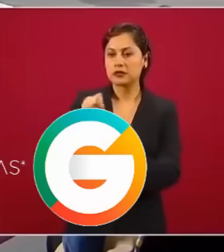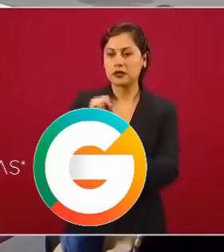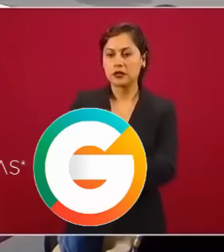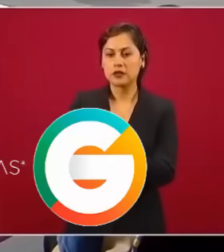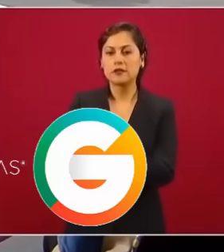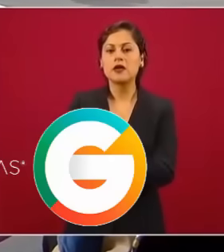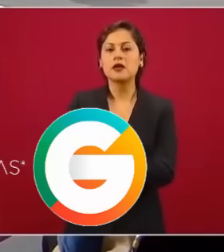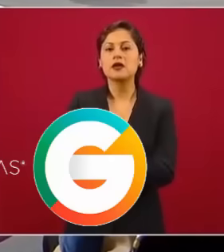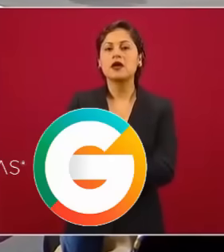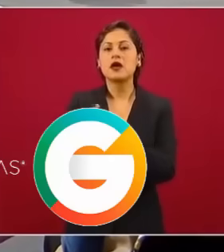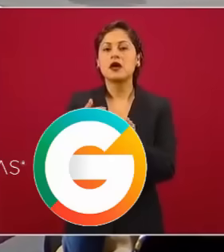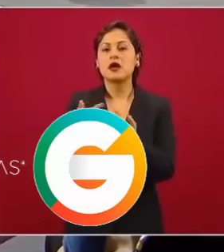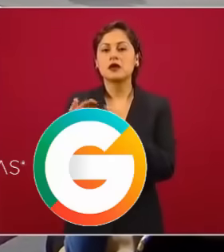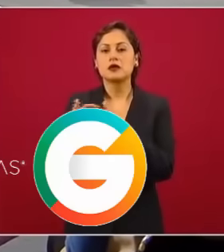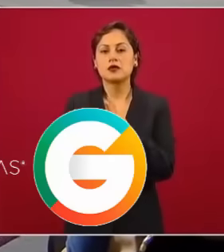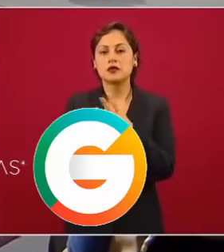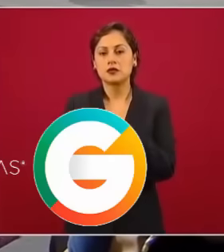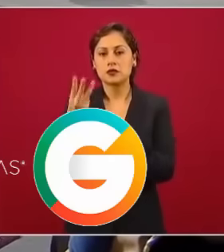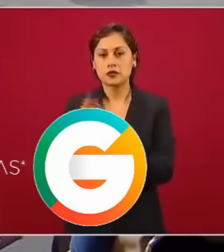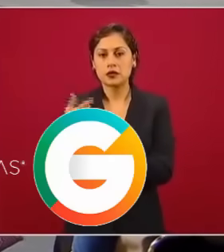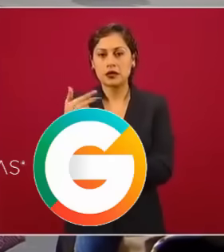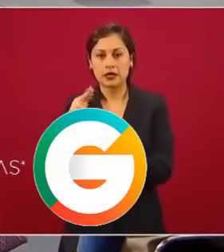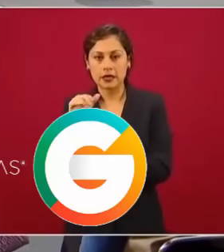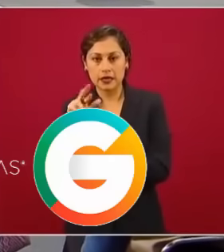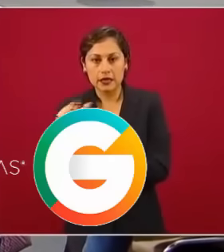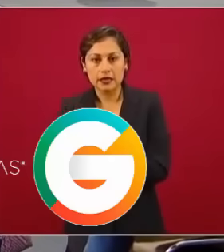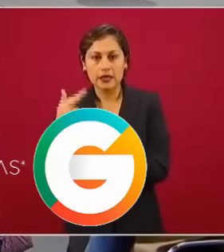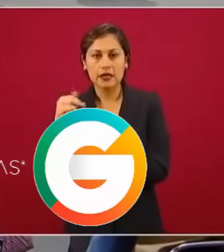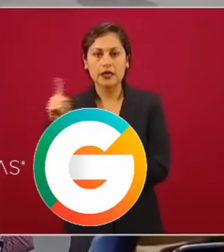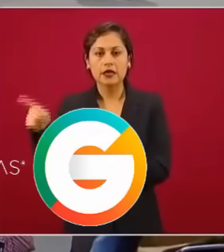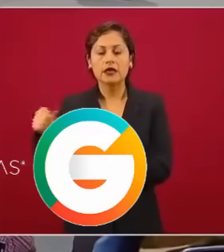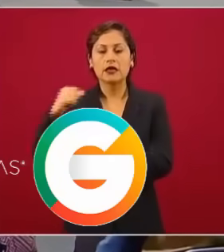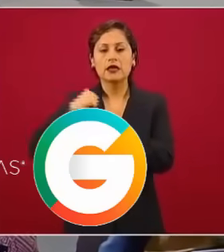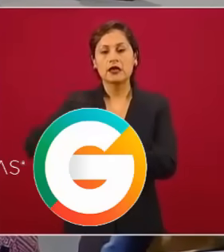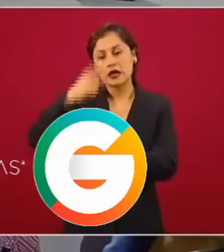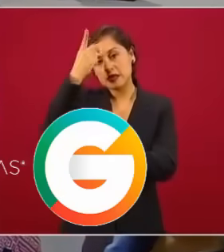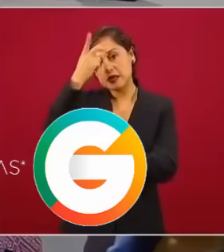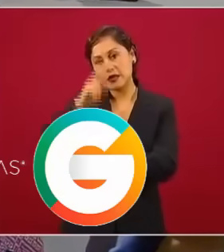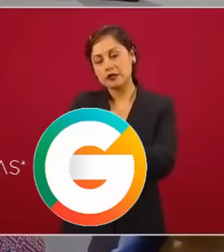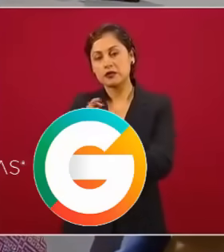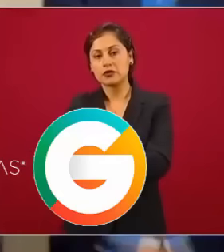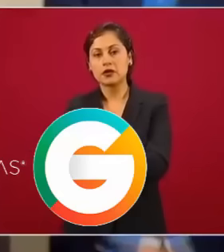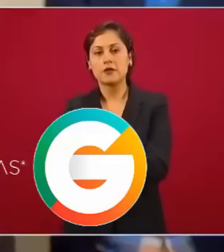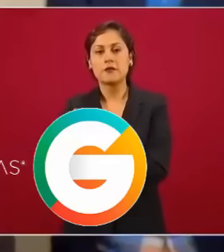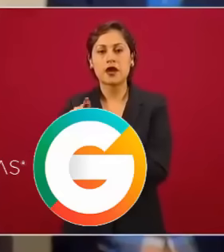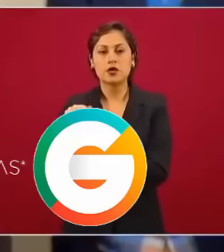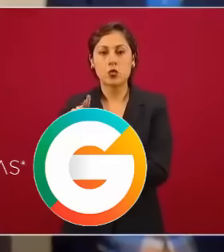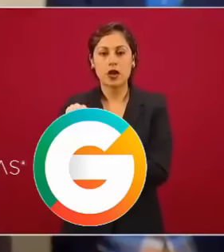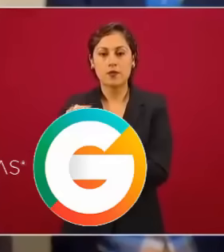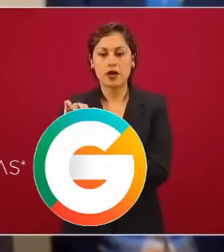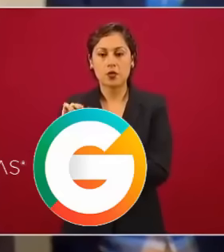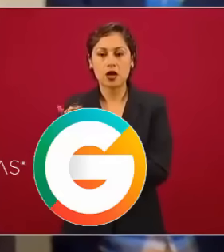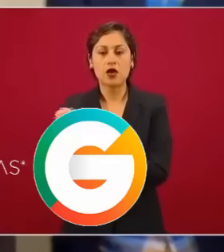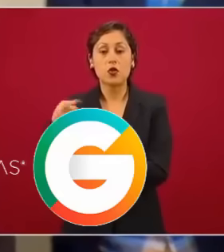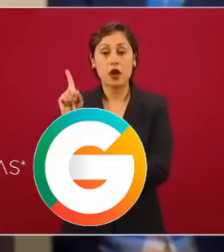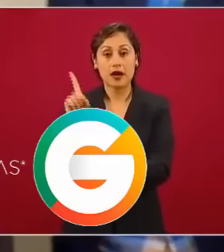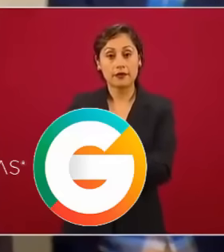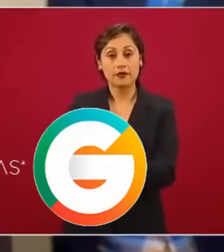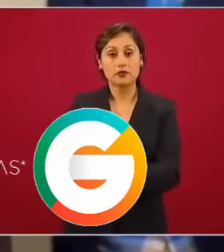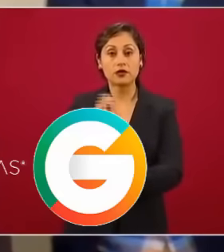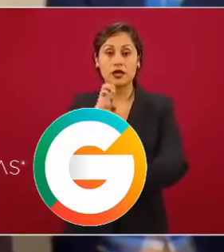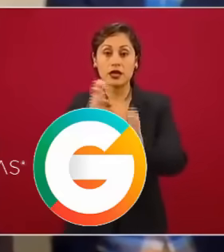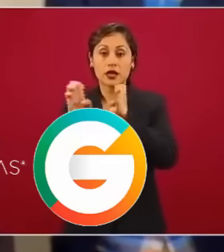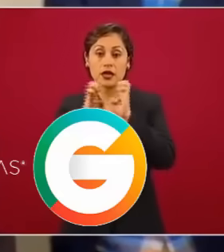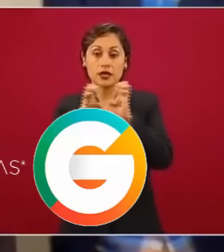serie documental Guerra Híbrida, dirigida por el periodista y cineasta Daniel Marmolejo. En este documental se incluye una entrevista realizada al